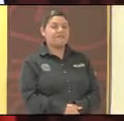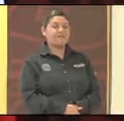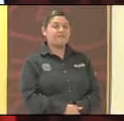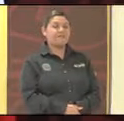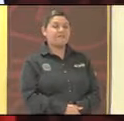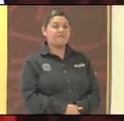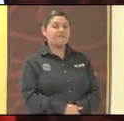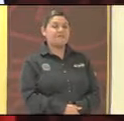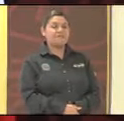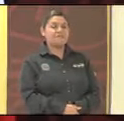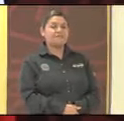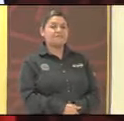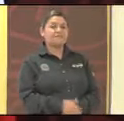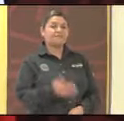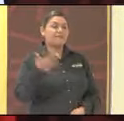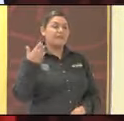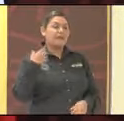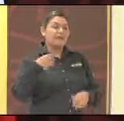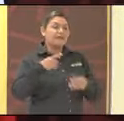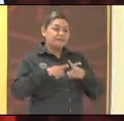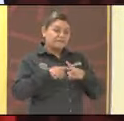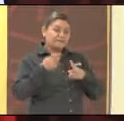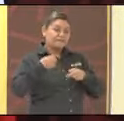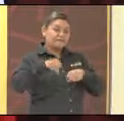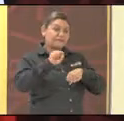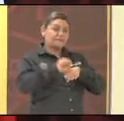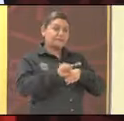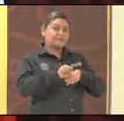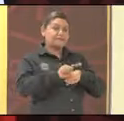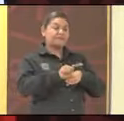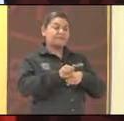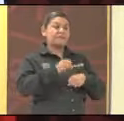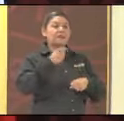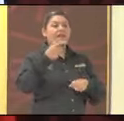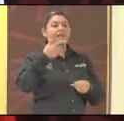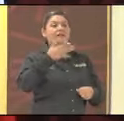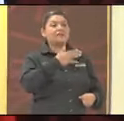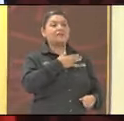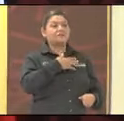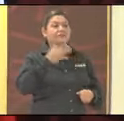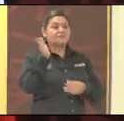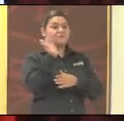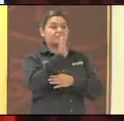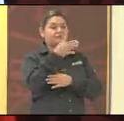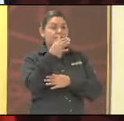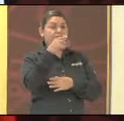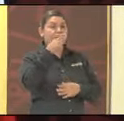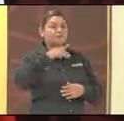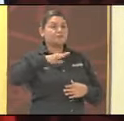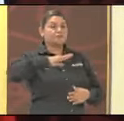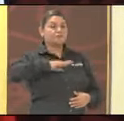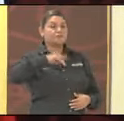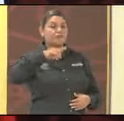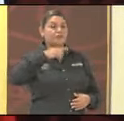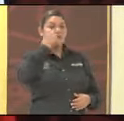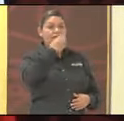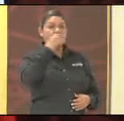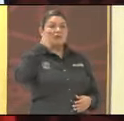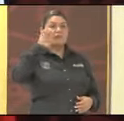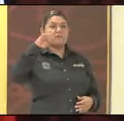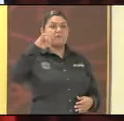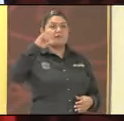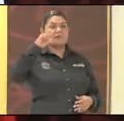lunes 8 de mayo. Iniciamos la semana con honores a la bandera en la Escuela Primaria General Emiliano Zapata, donde supervisamos los trabajos de la construcción de la